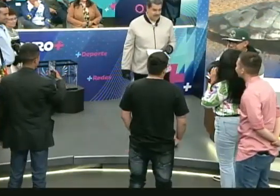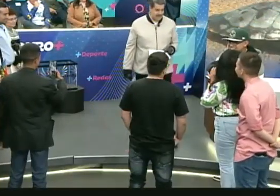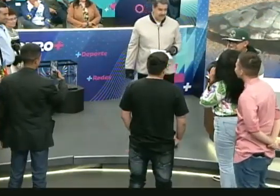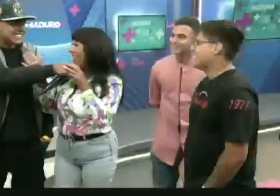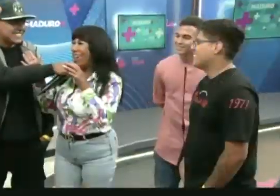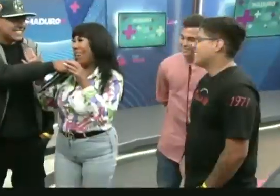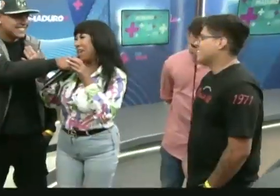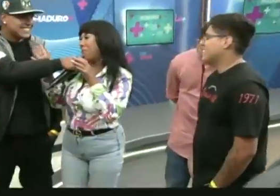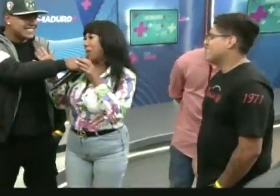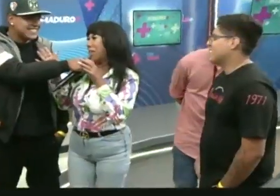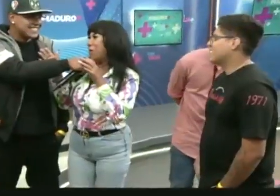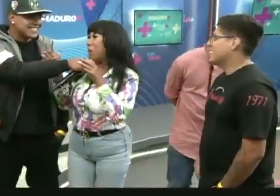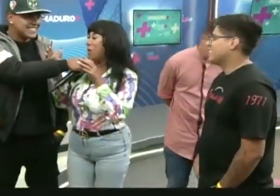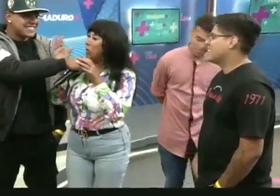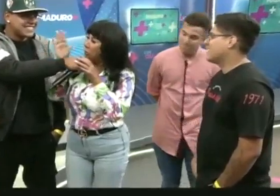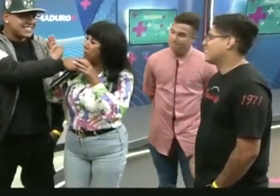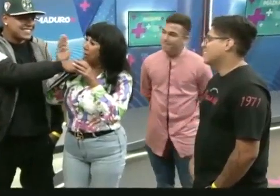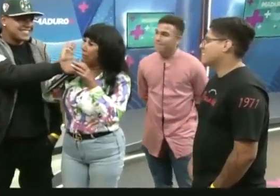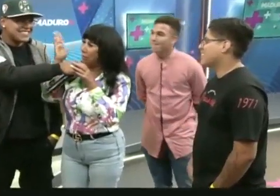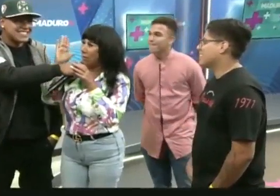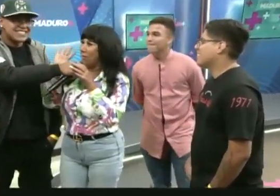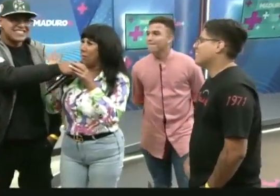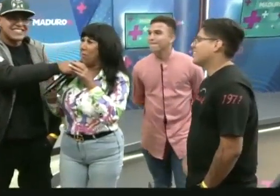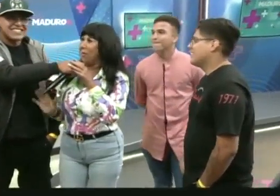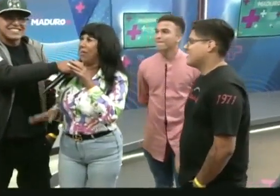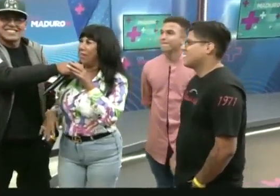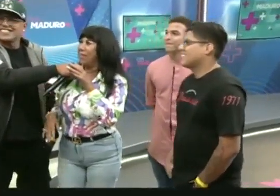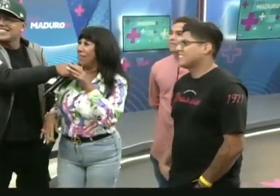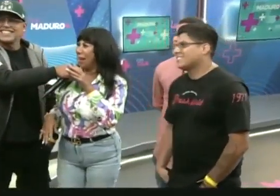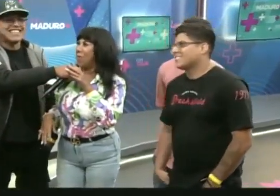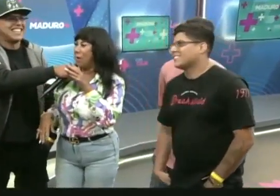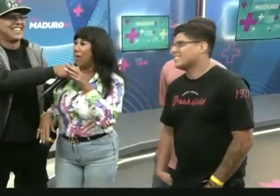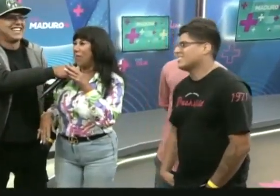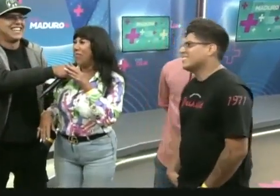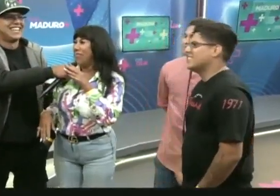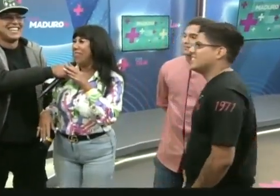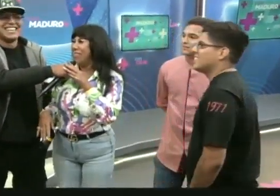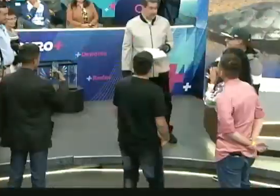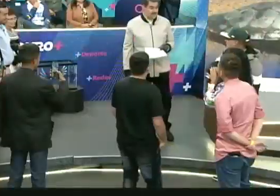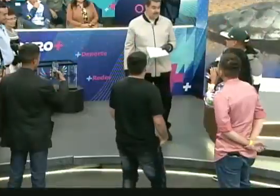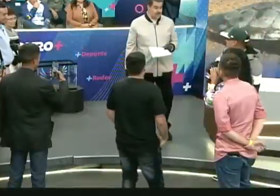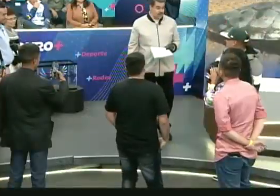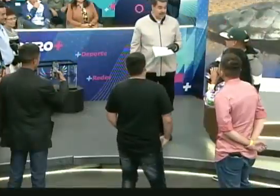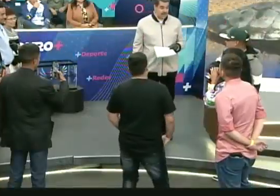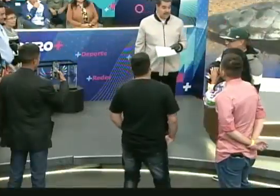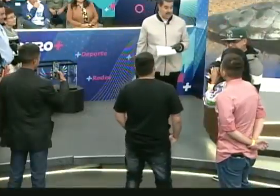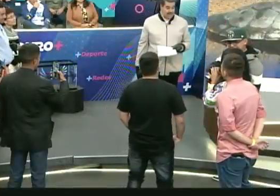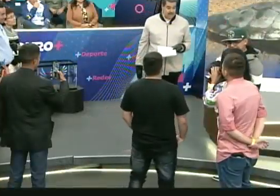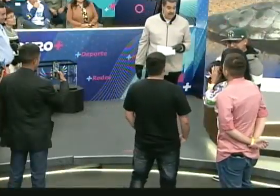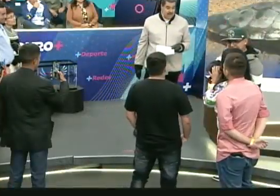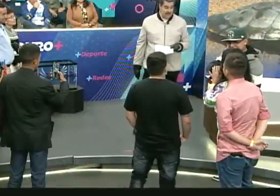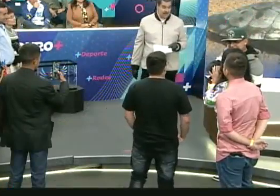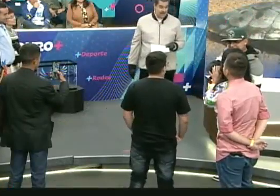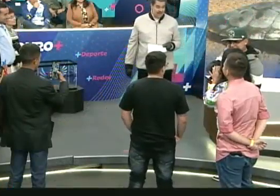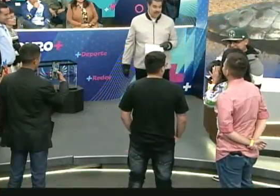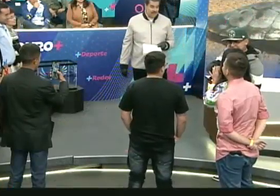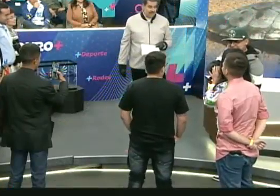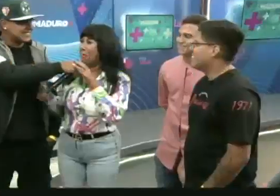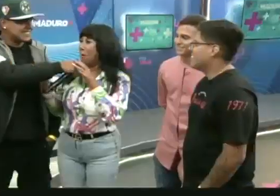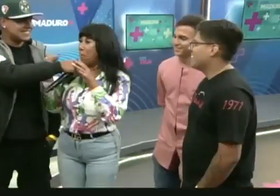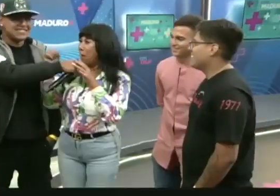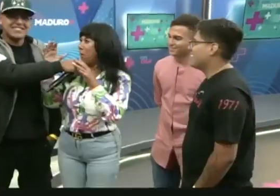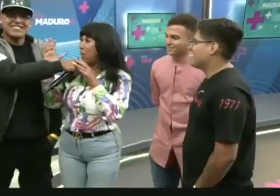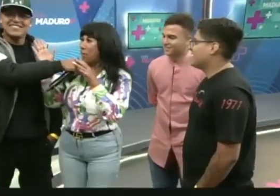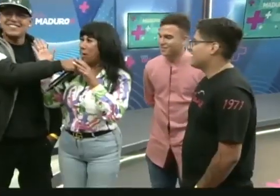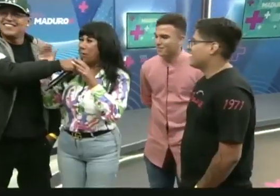Porque él es porque está joven y yo, bueno, tú sabes. Que reclamarle. Ah, bueno. Hay que ponerlo en la cintura, claro, que respete, claro, ¿verdad? Claro, ese